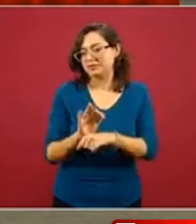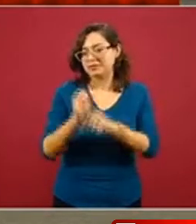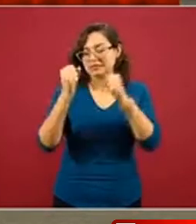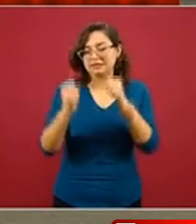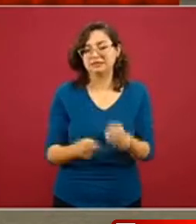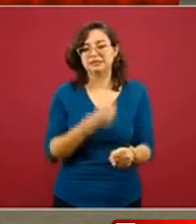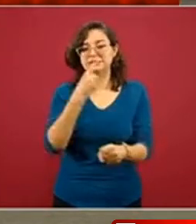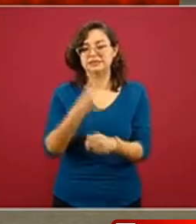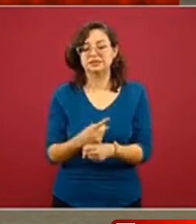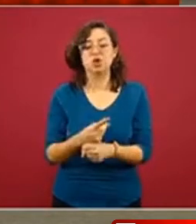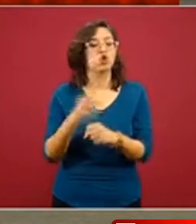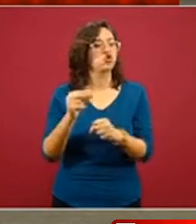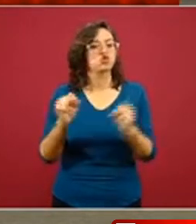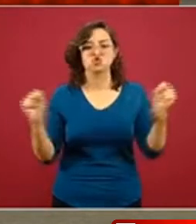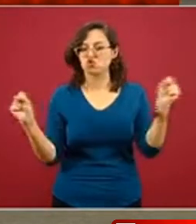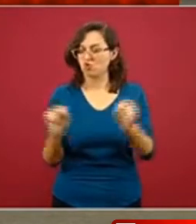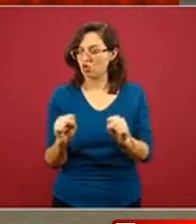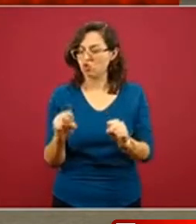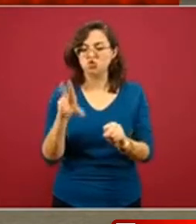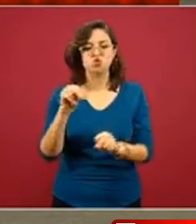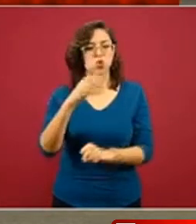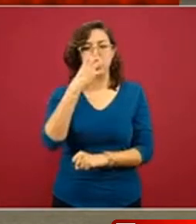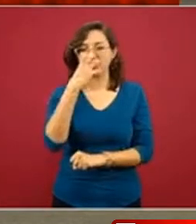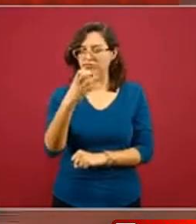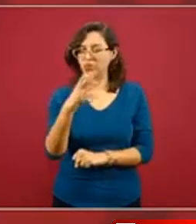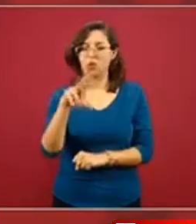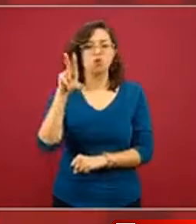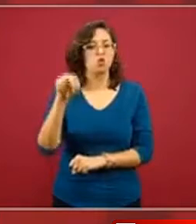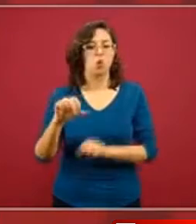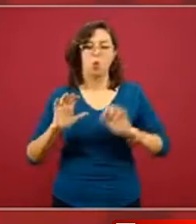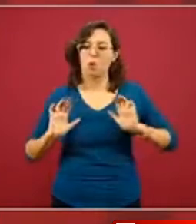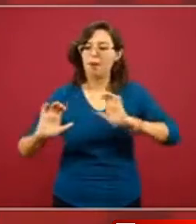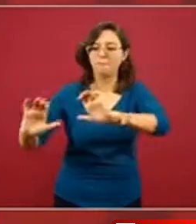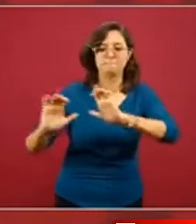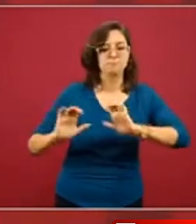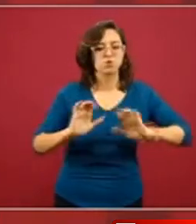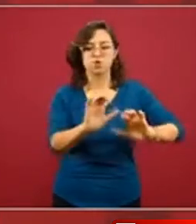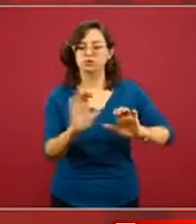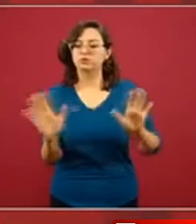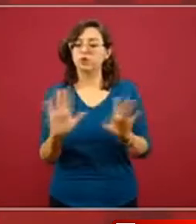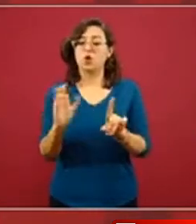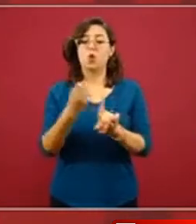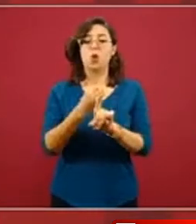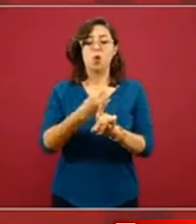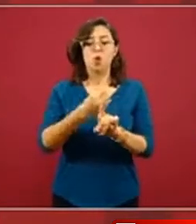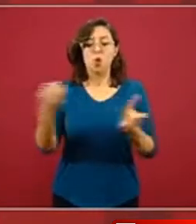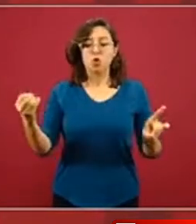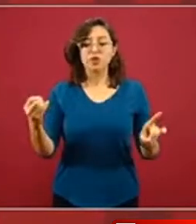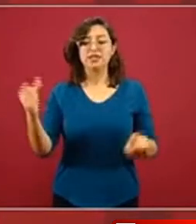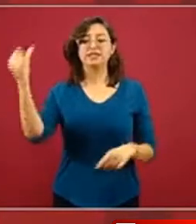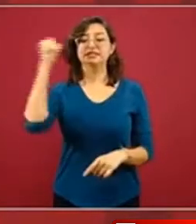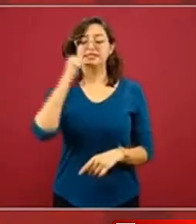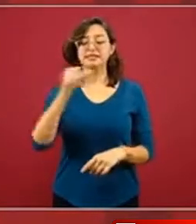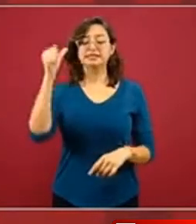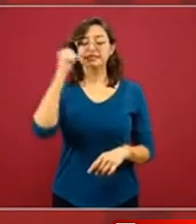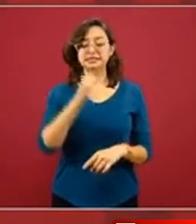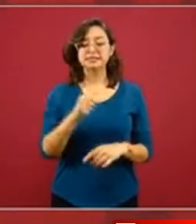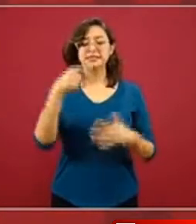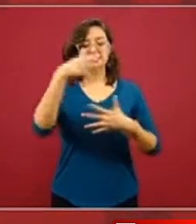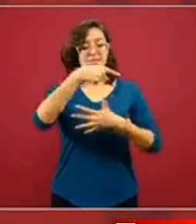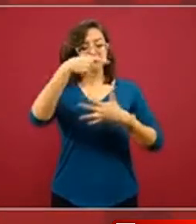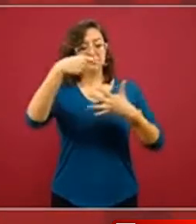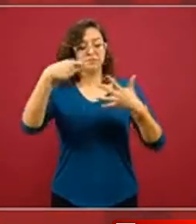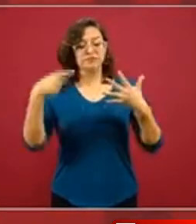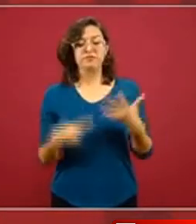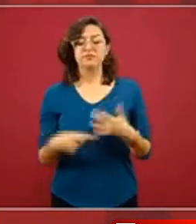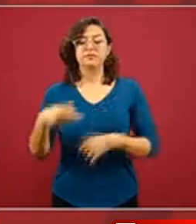recordando siempre no correr, no gritar y no empujar, hacerlo en una forma ordenada, siempre siguiendo las indicaciones cuando éstas existen de